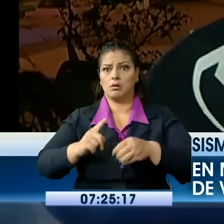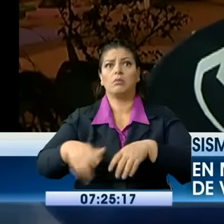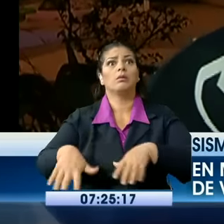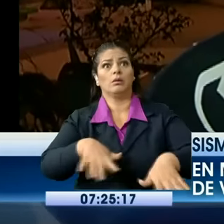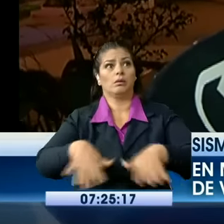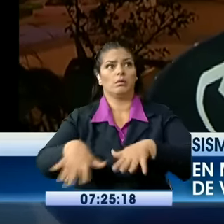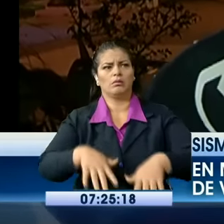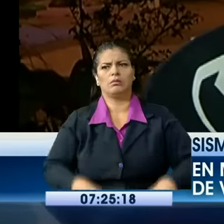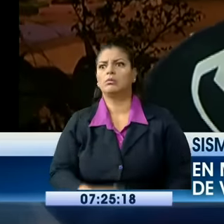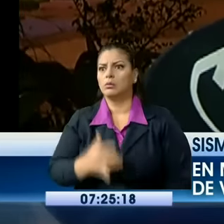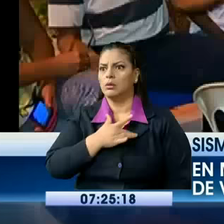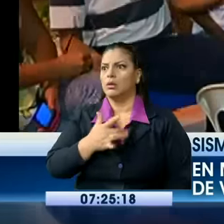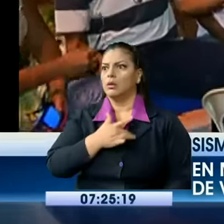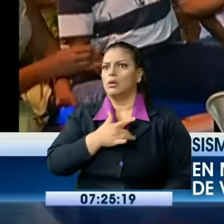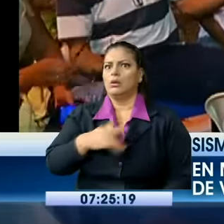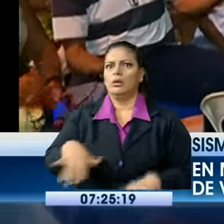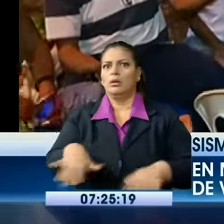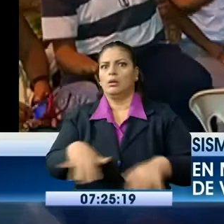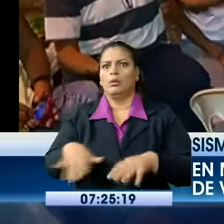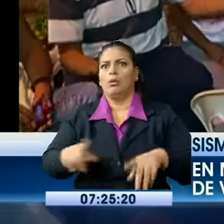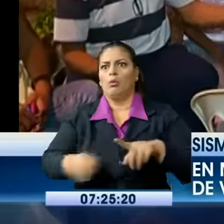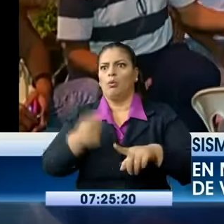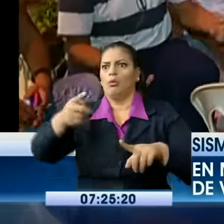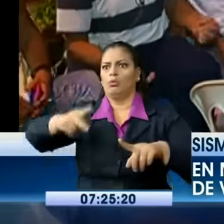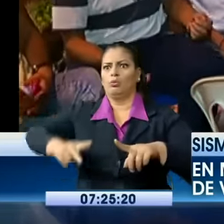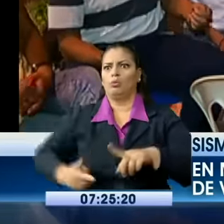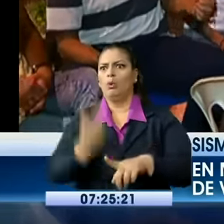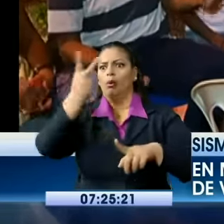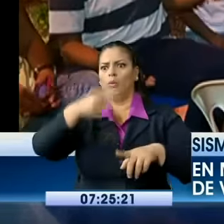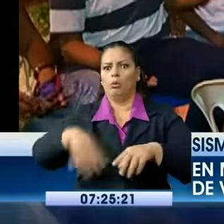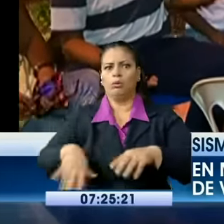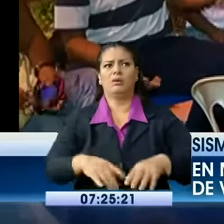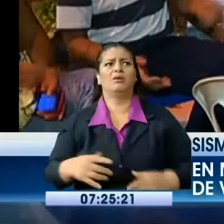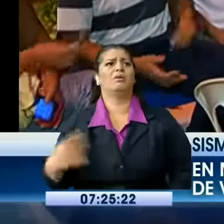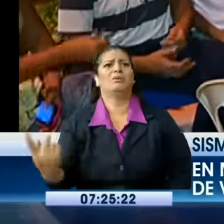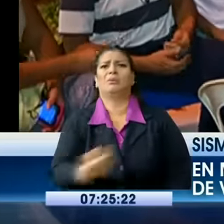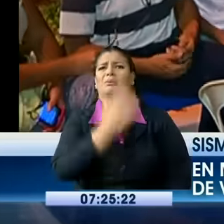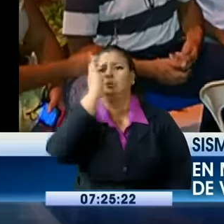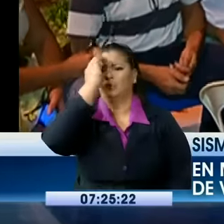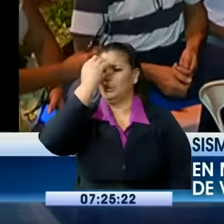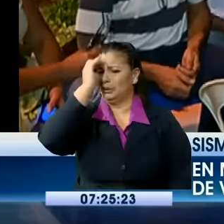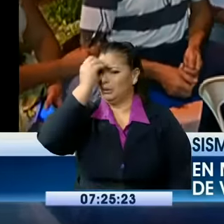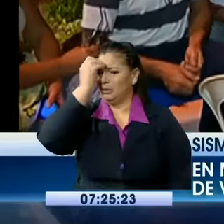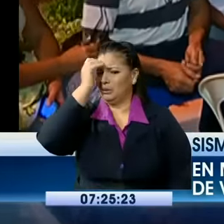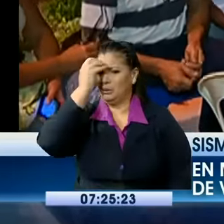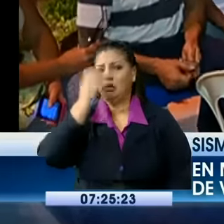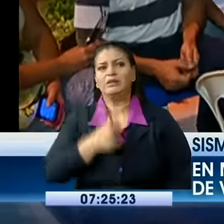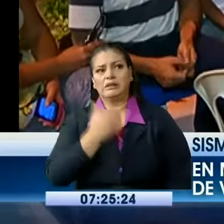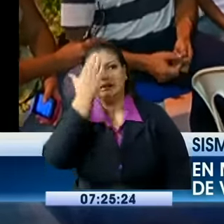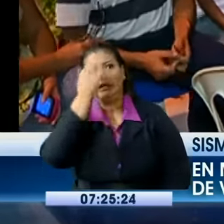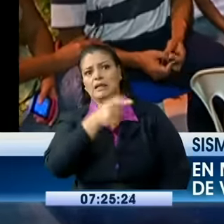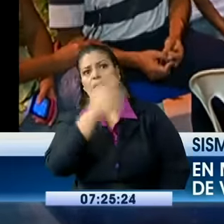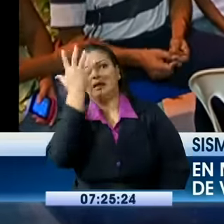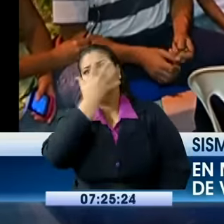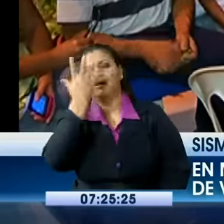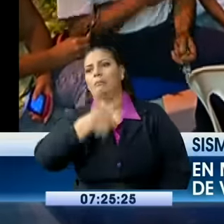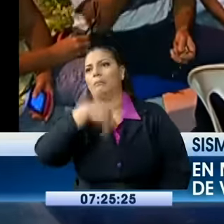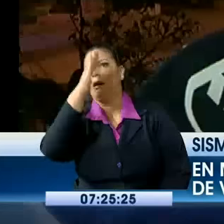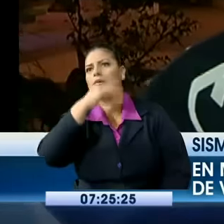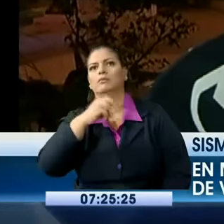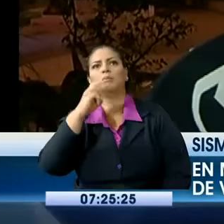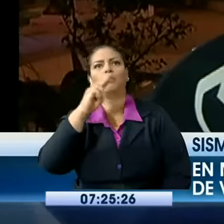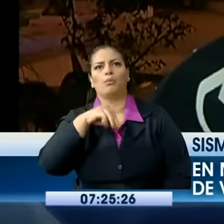temblor. Fueron dos réplicas que en conclusiones ya estamos en zozobra de lo que pasa y conocemos que ha sido en Muisne. Pero en realidad